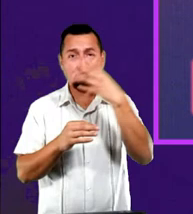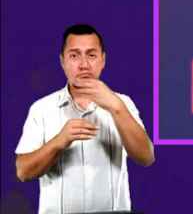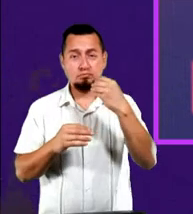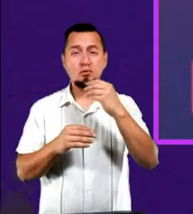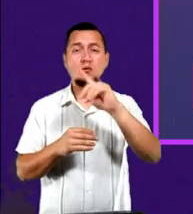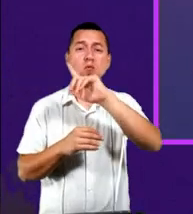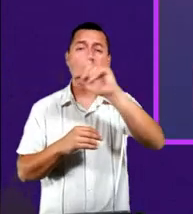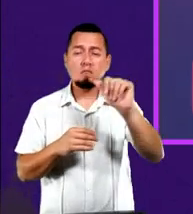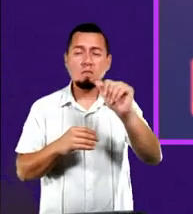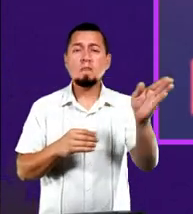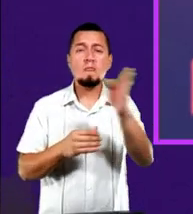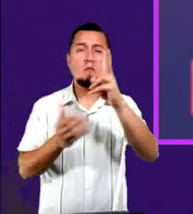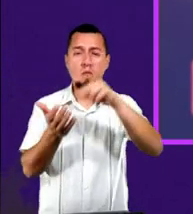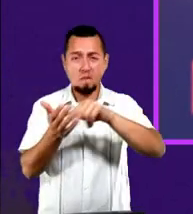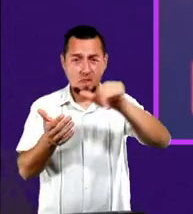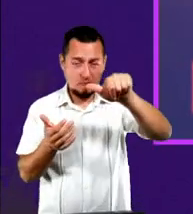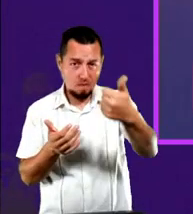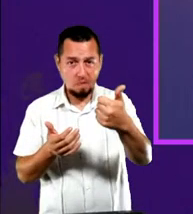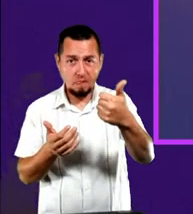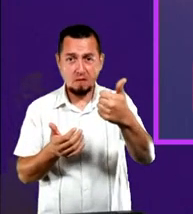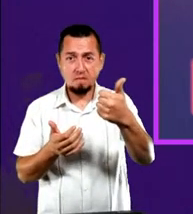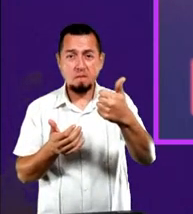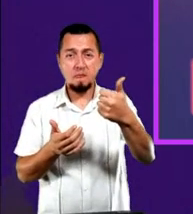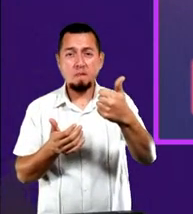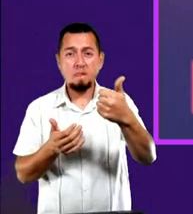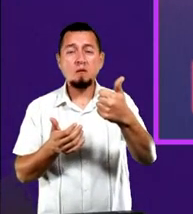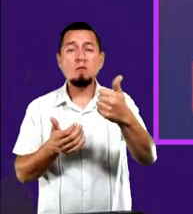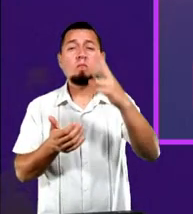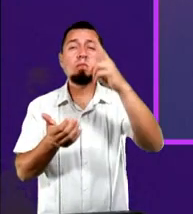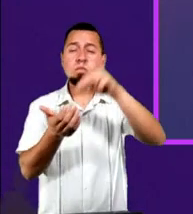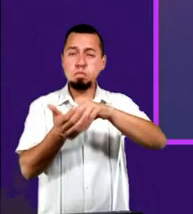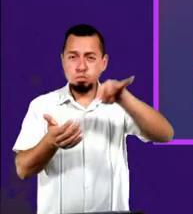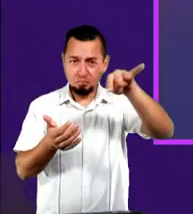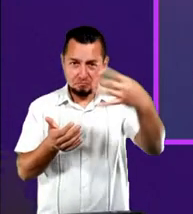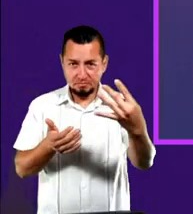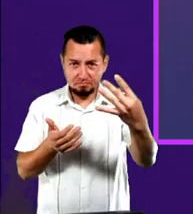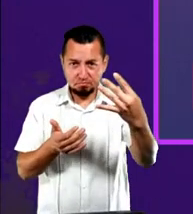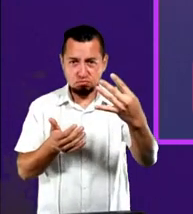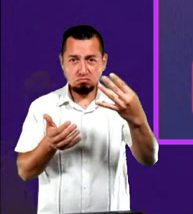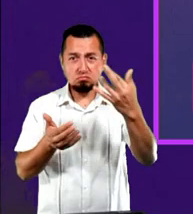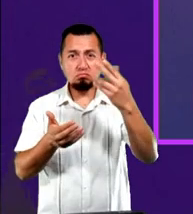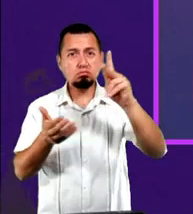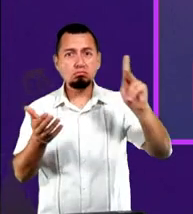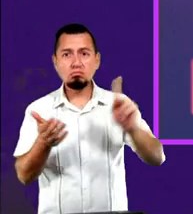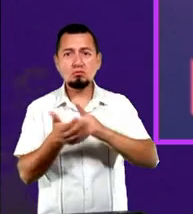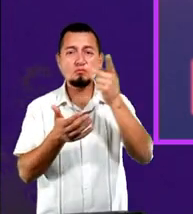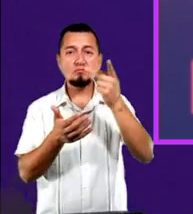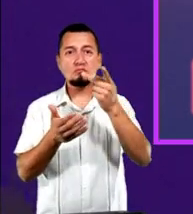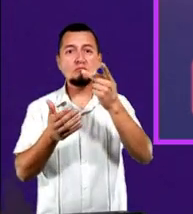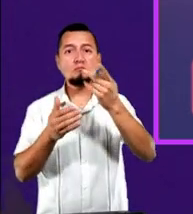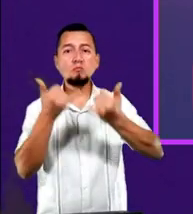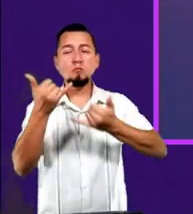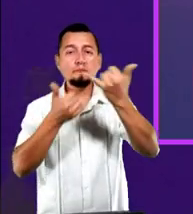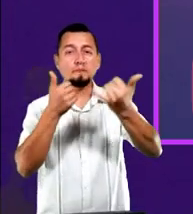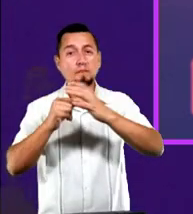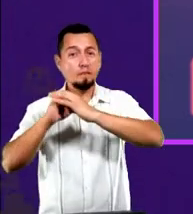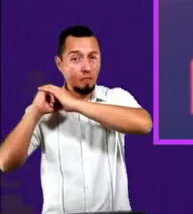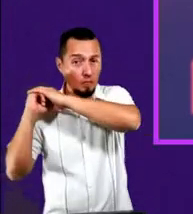En el 2014, el retorno de un deporte muy positivo también, el